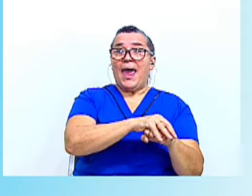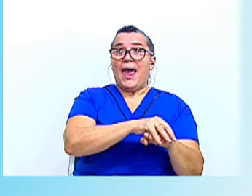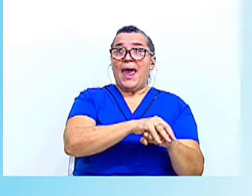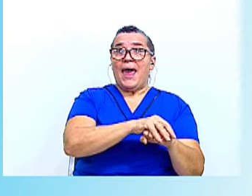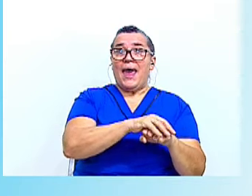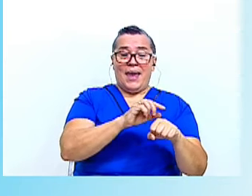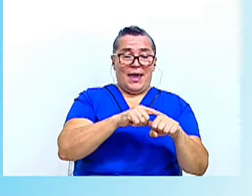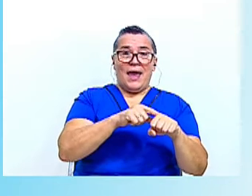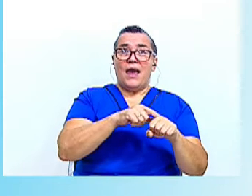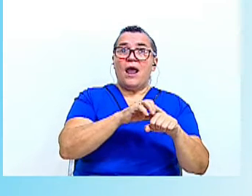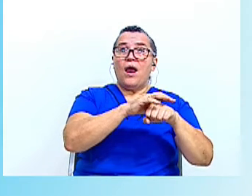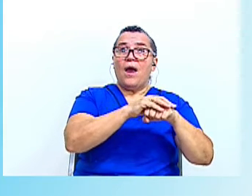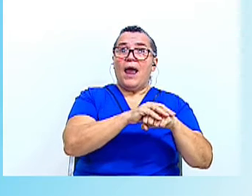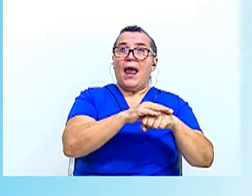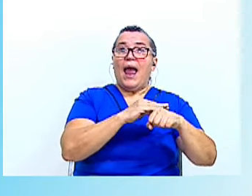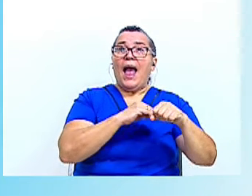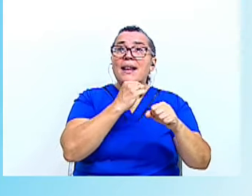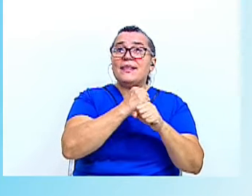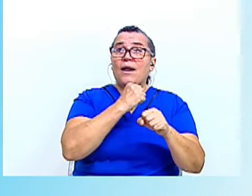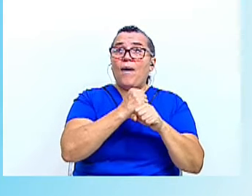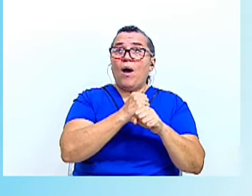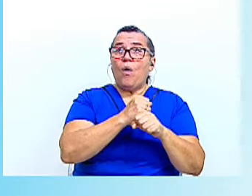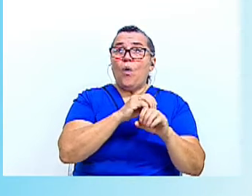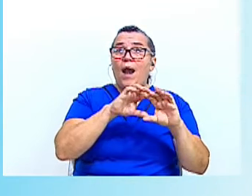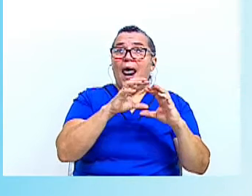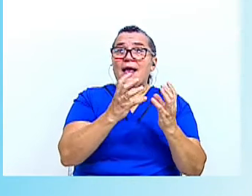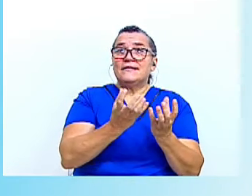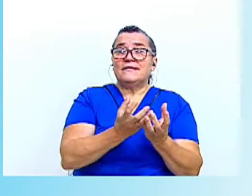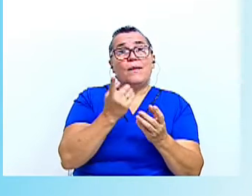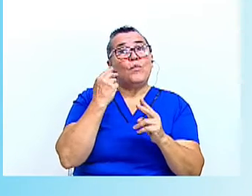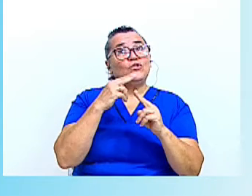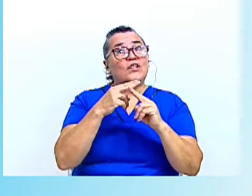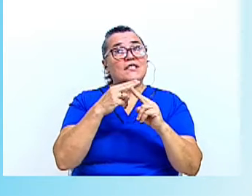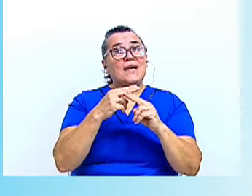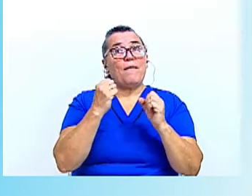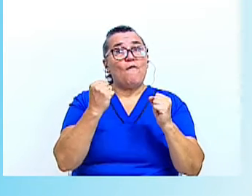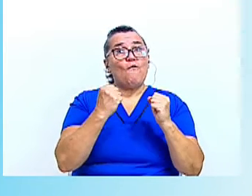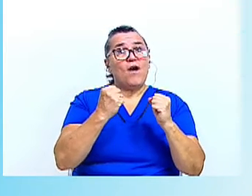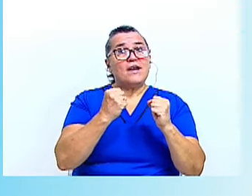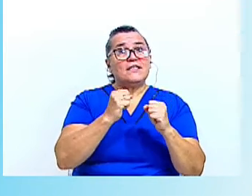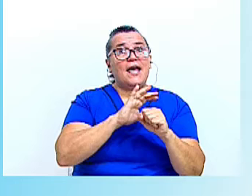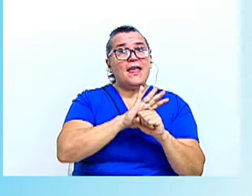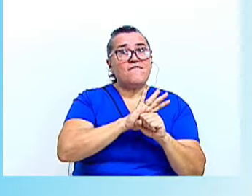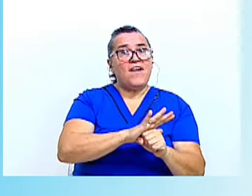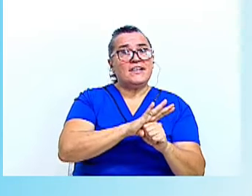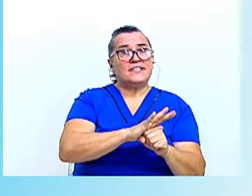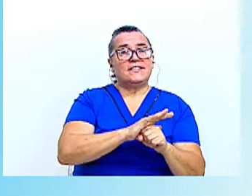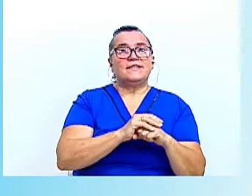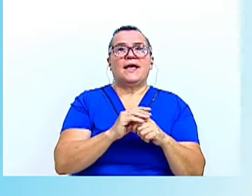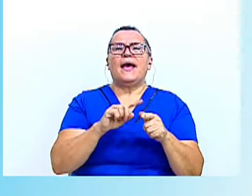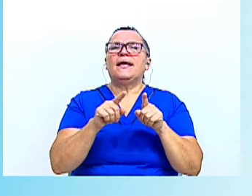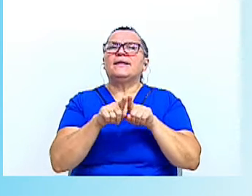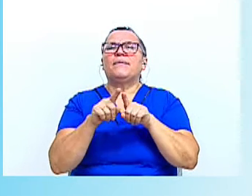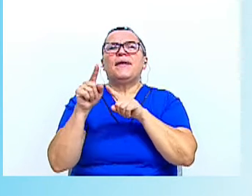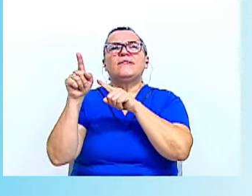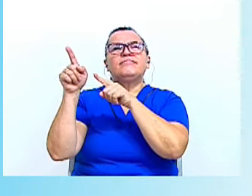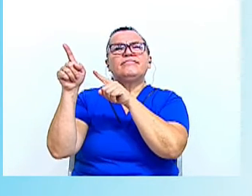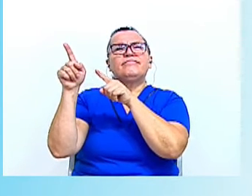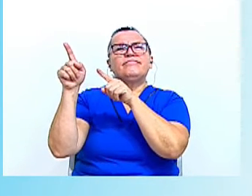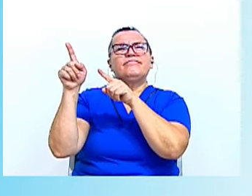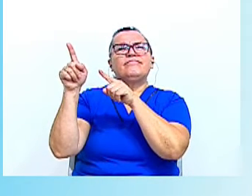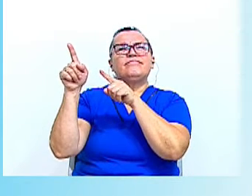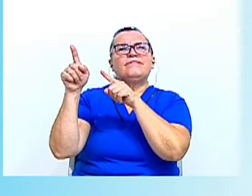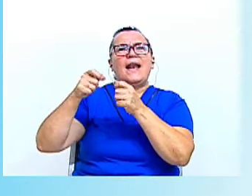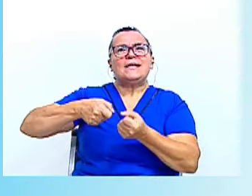ofrecer una resistencia al trabajo realizado. Por eso se le denomina fuerza de resistencia. Y para hablar un poquito de